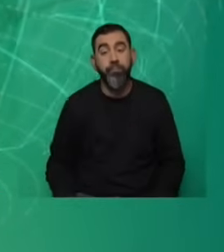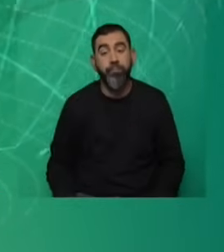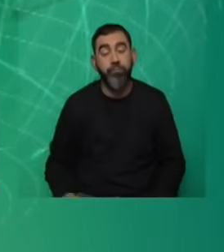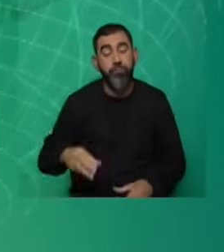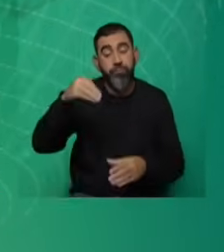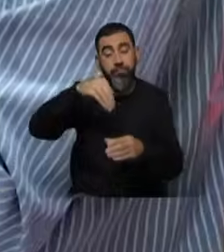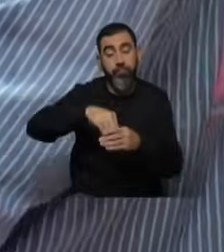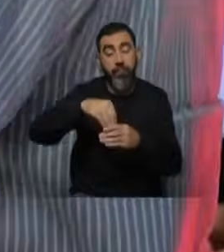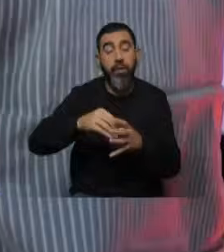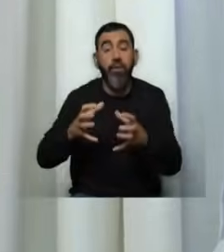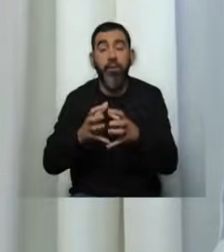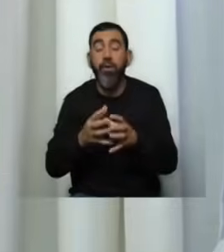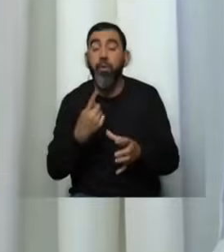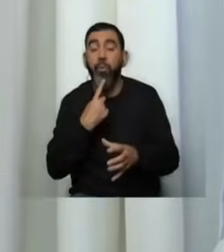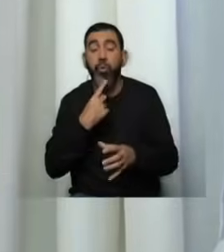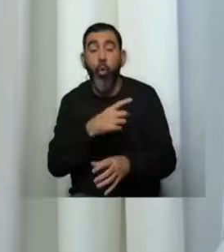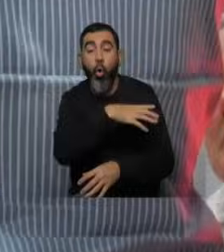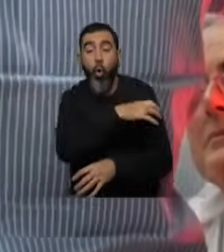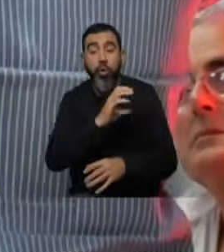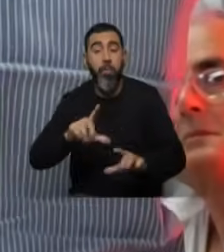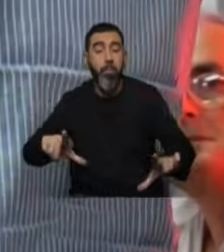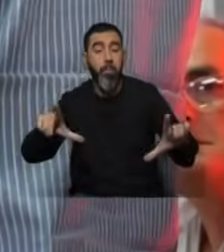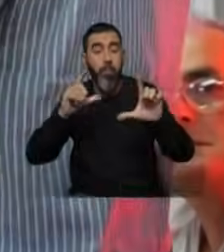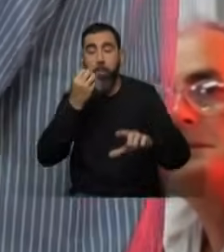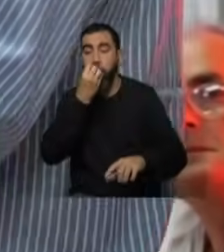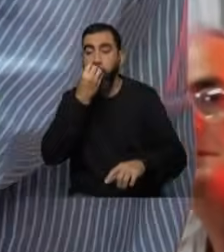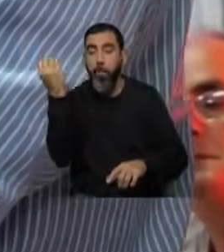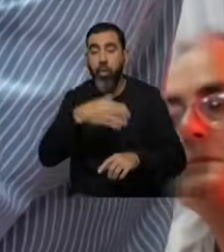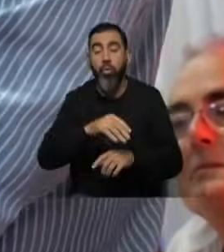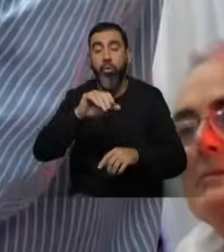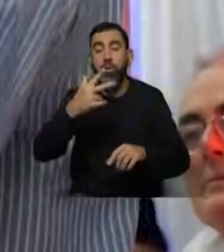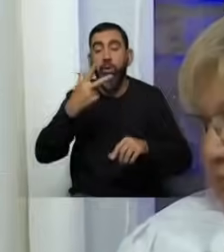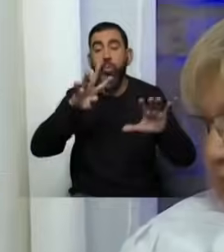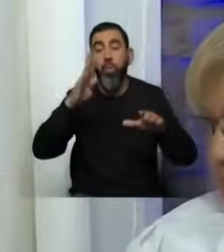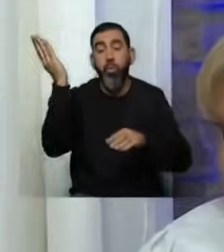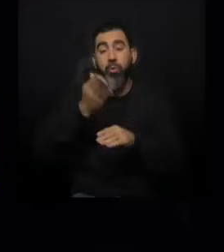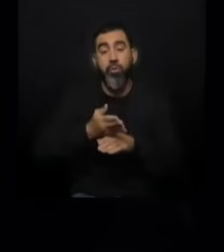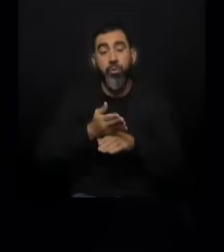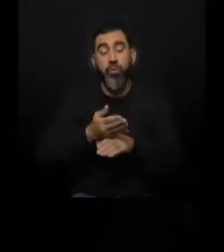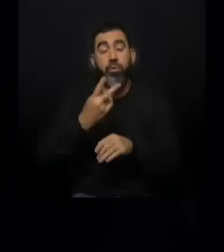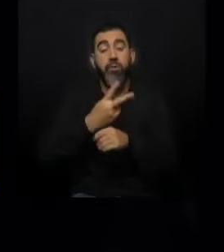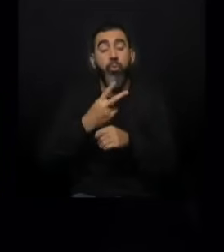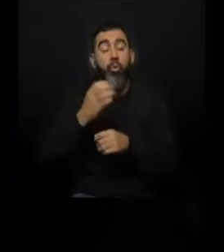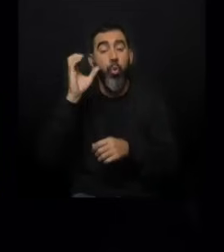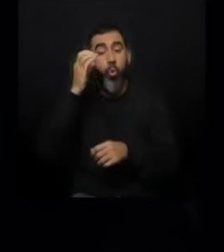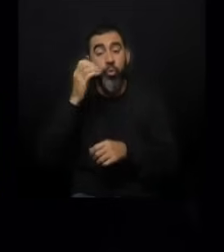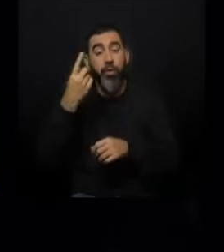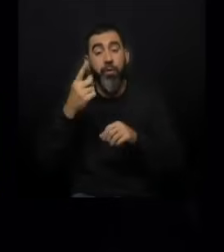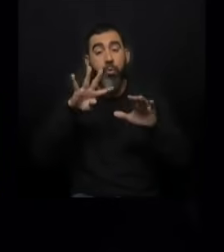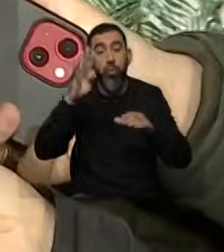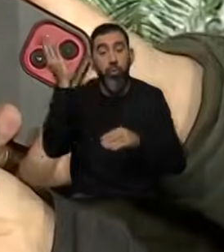interna de los partidos lamand es el precandidato con mejor intención de Voto con 39 seguido por Carolina cose con